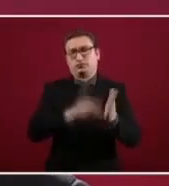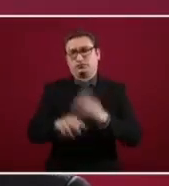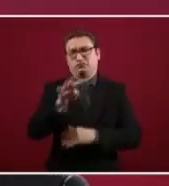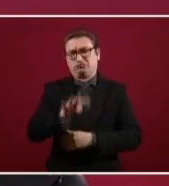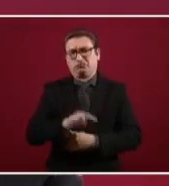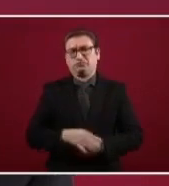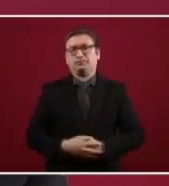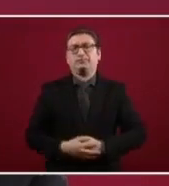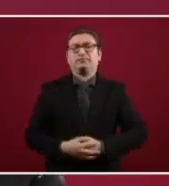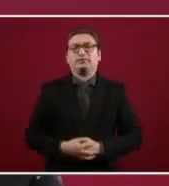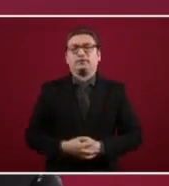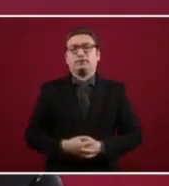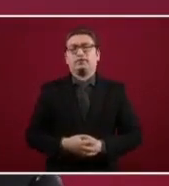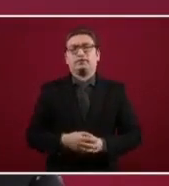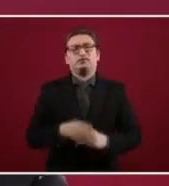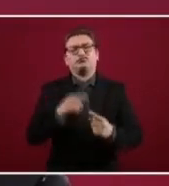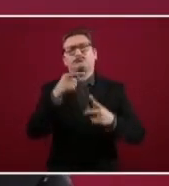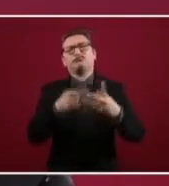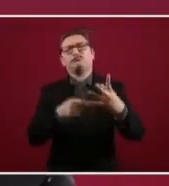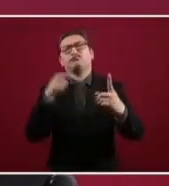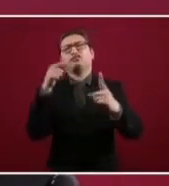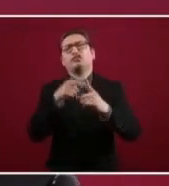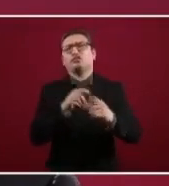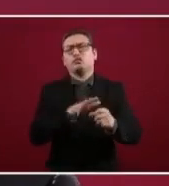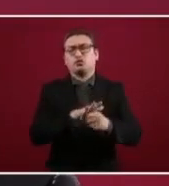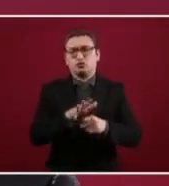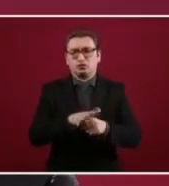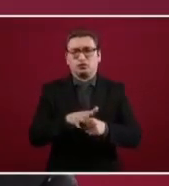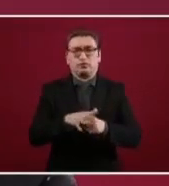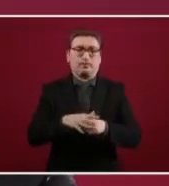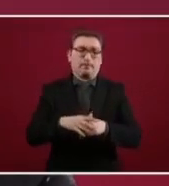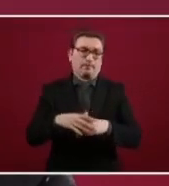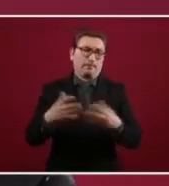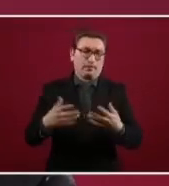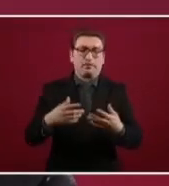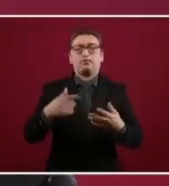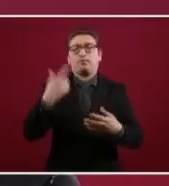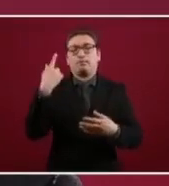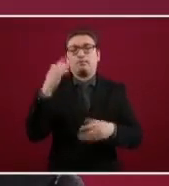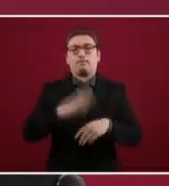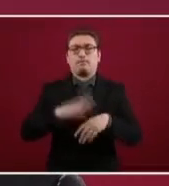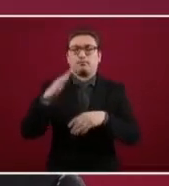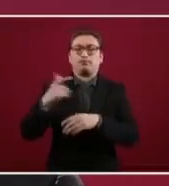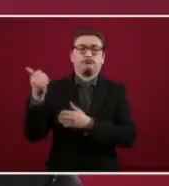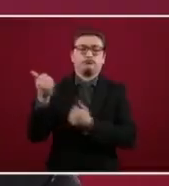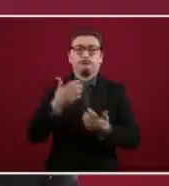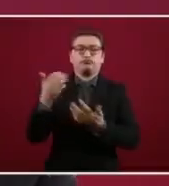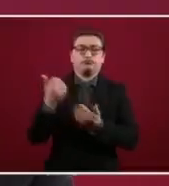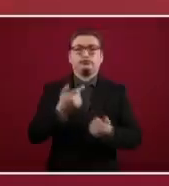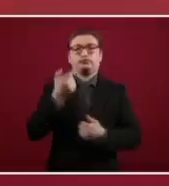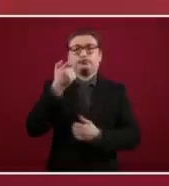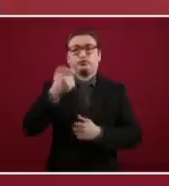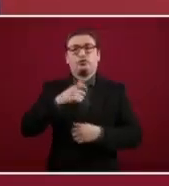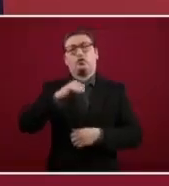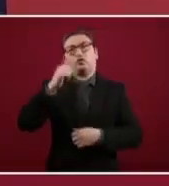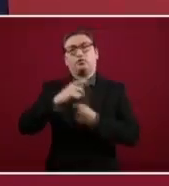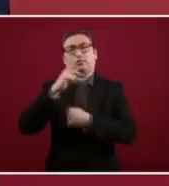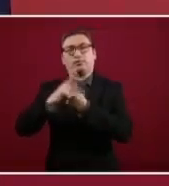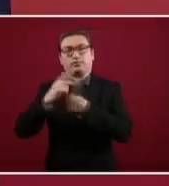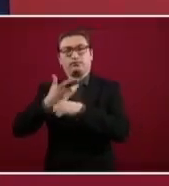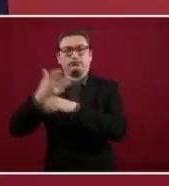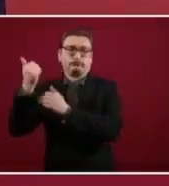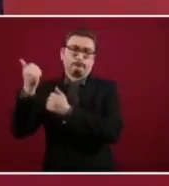fin entre las que se encuentran la llegada de mayor número de remesas que se han registrado este año lo que da liquidez